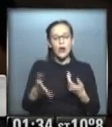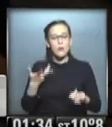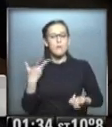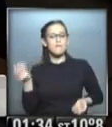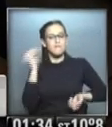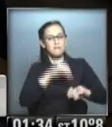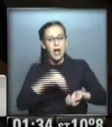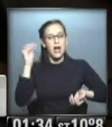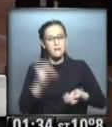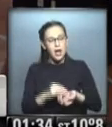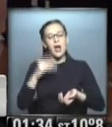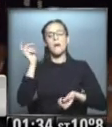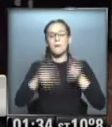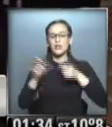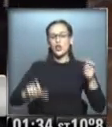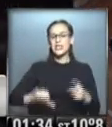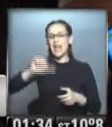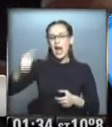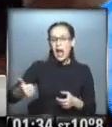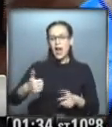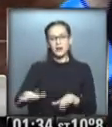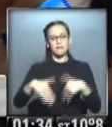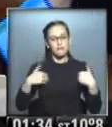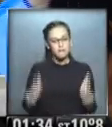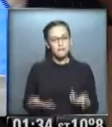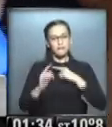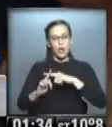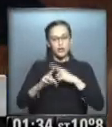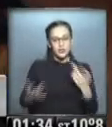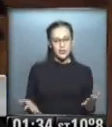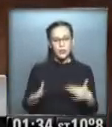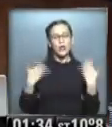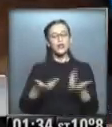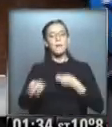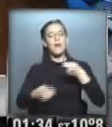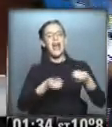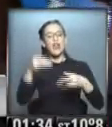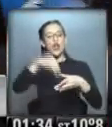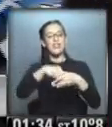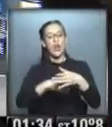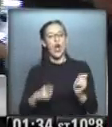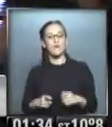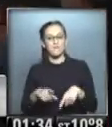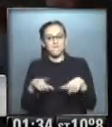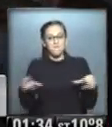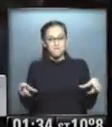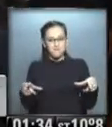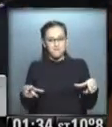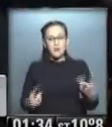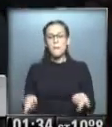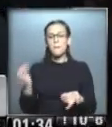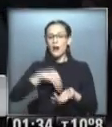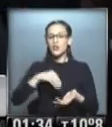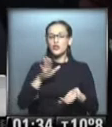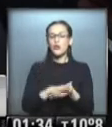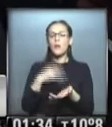consumo, van a ganar más los trabajadores y eso va a repercutir sobre el mercado interno. ¿Va a haber resistencia en cuanto a los impuestos